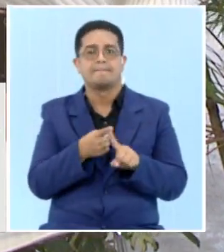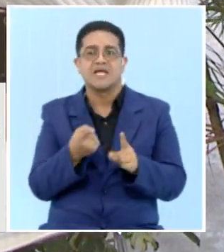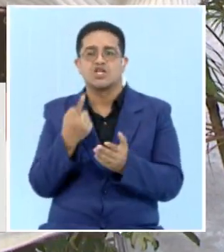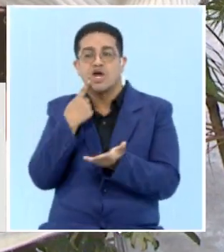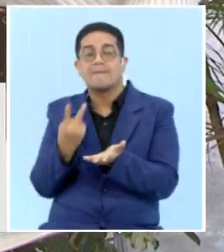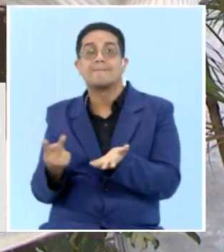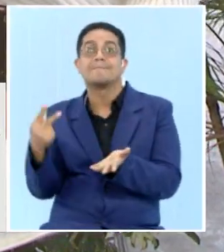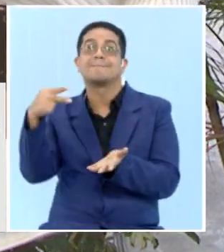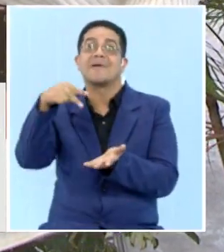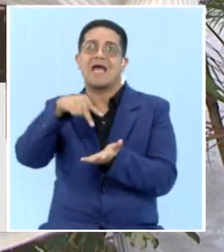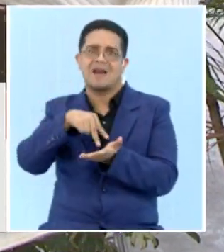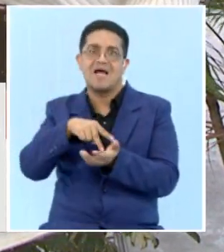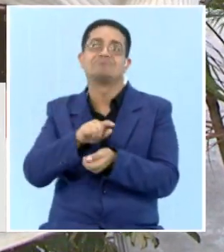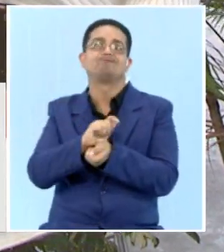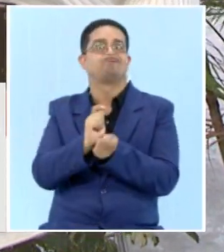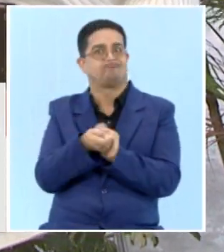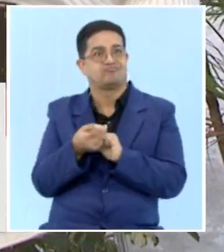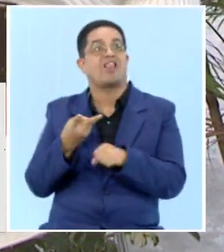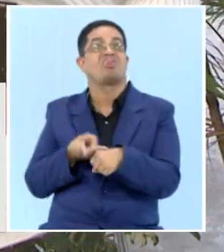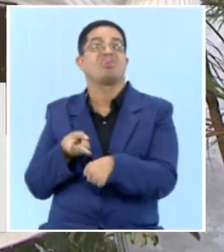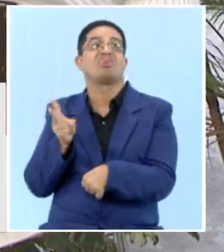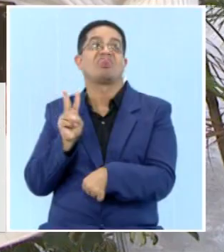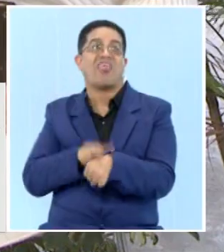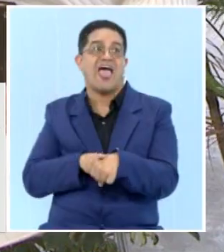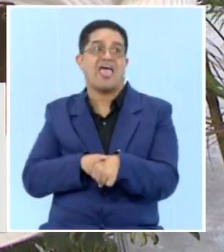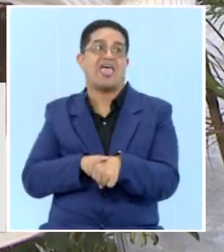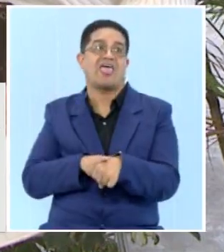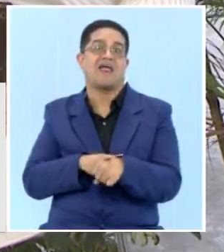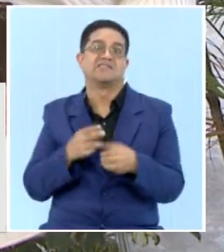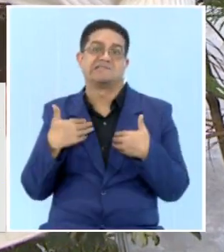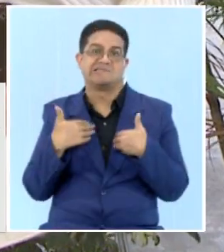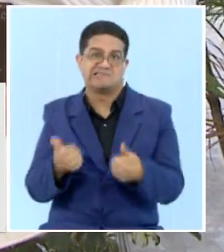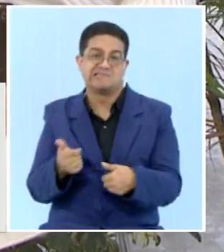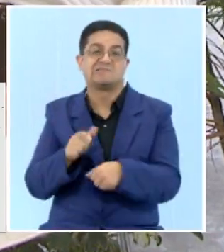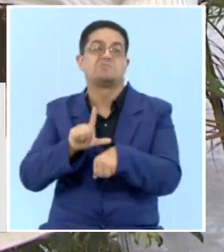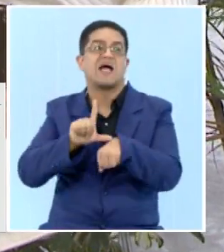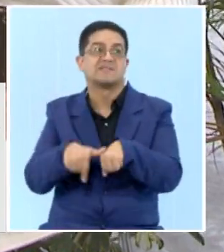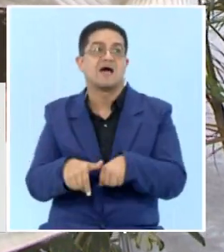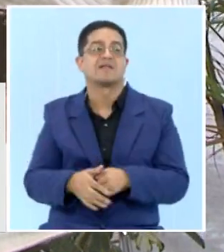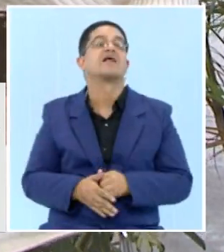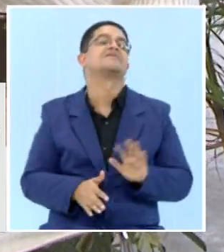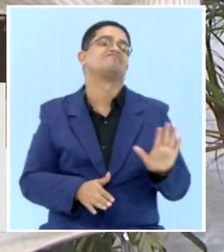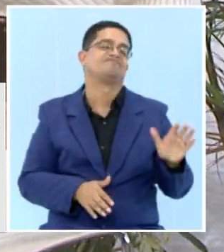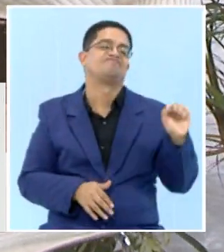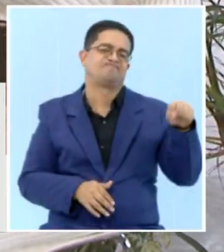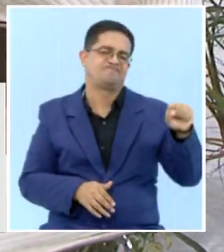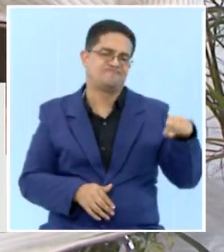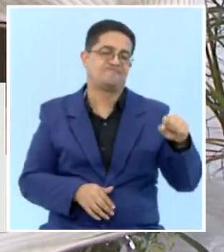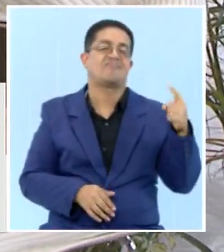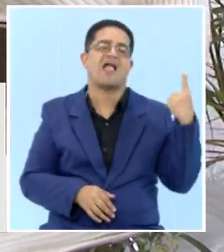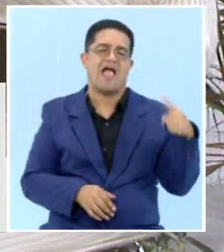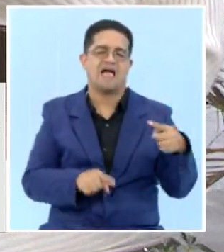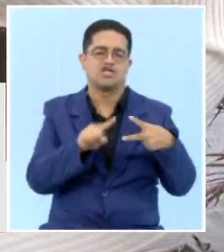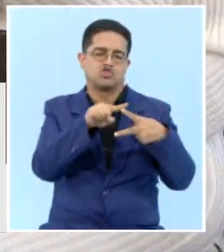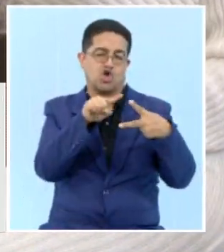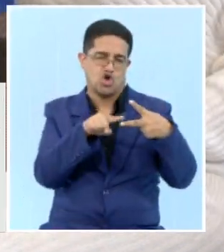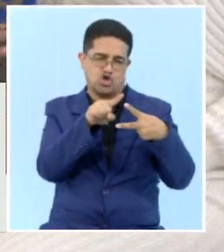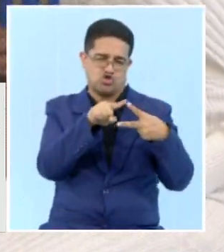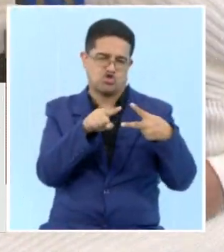te empeoras y tarda más las semanas de recuperación. Sí, bueno, hay dos grandes factores, digamos, del